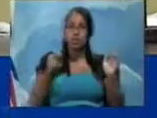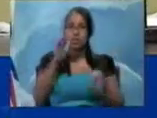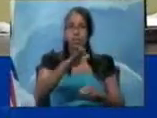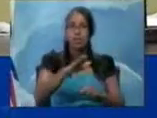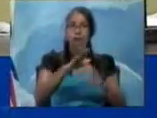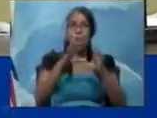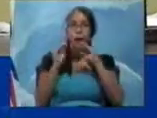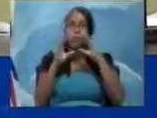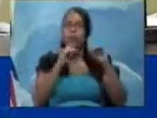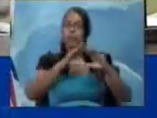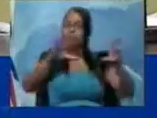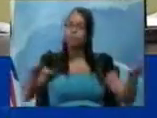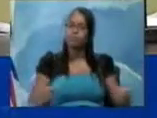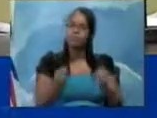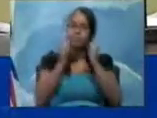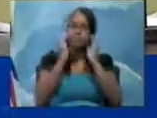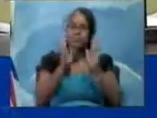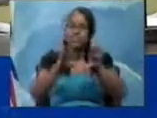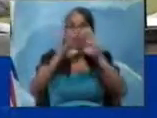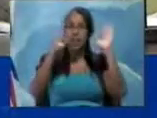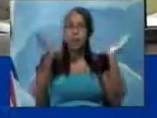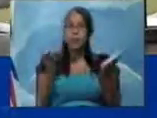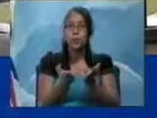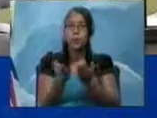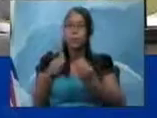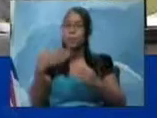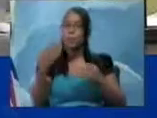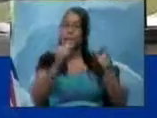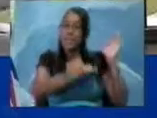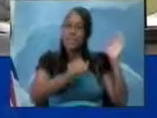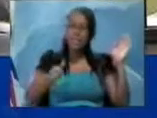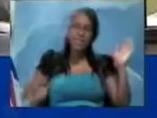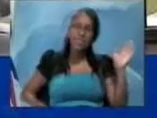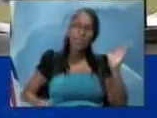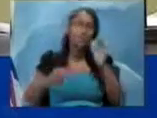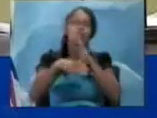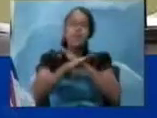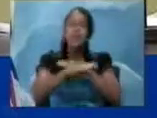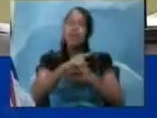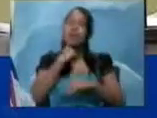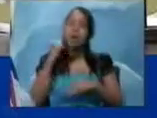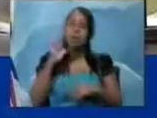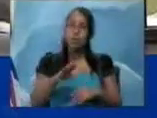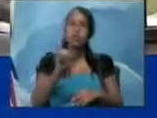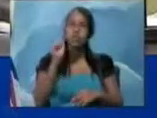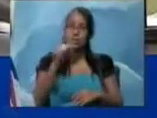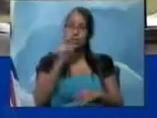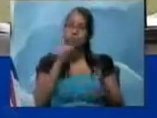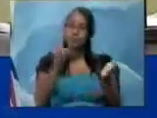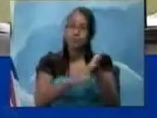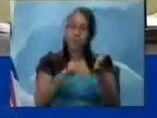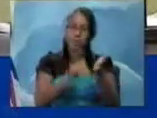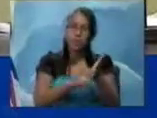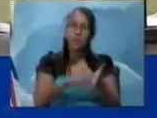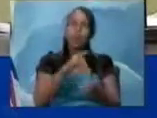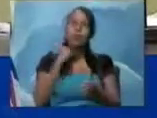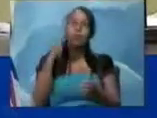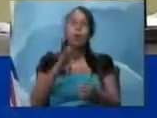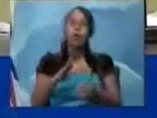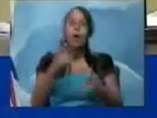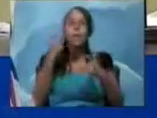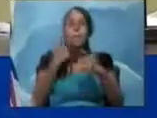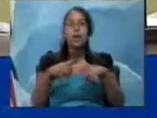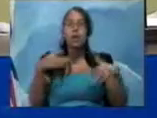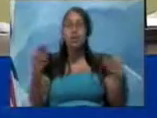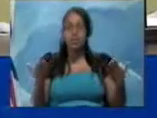del Salvador del mundo que el señor iba a morir sí ciertamente murió Ah pero que su